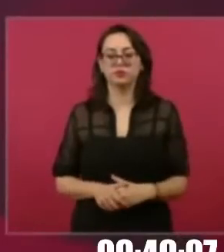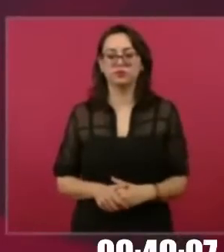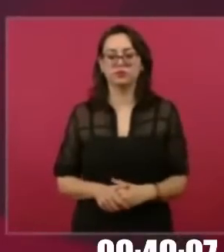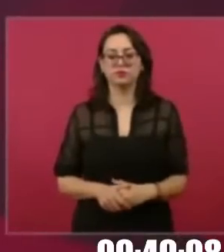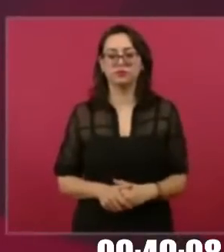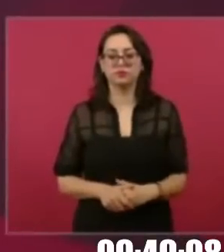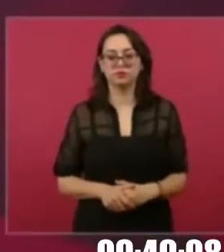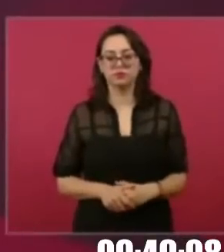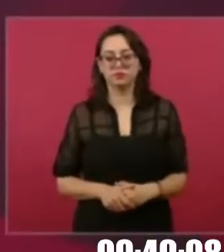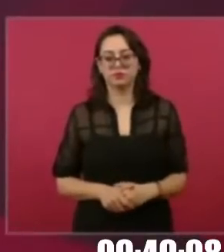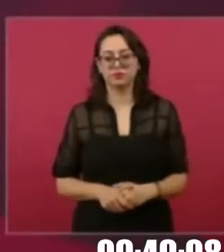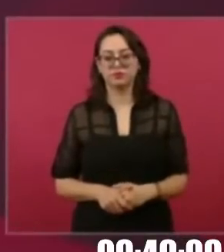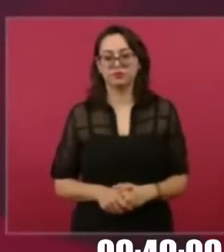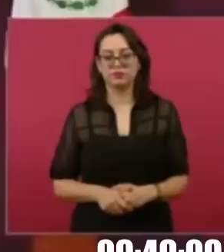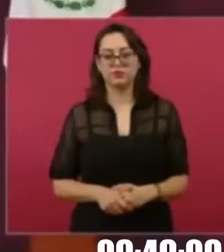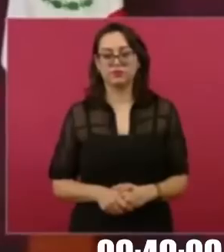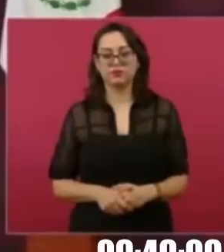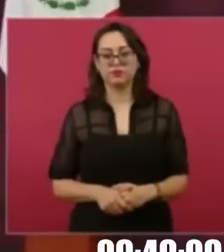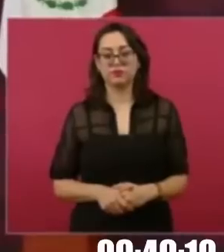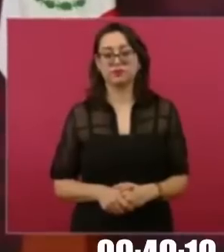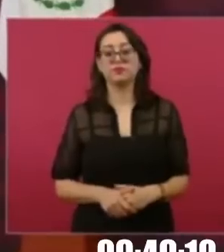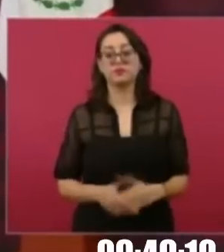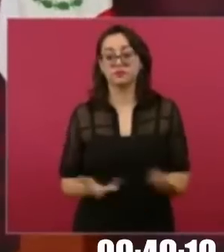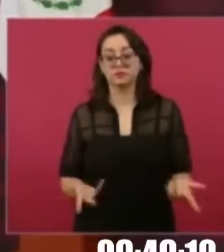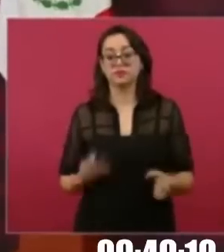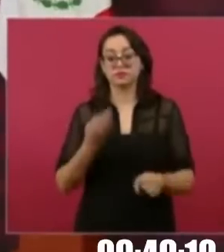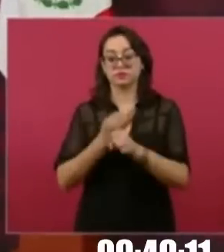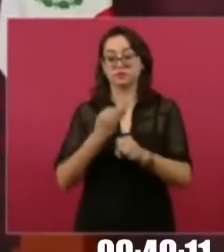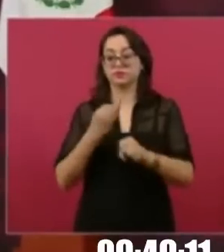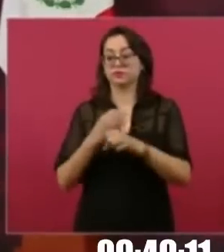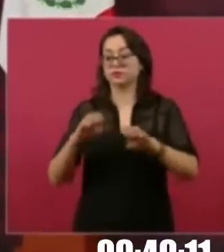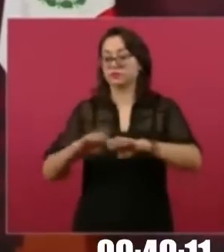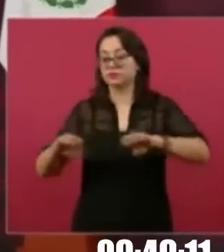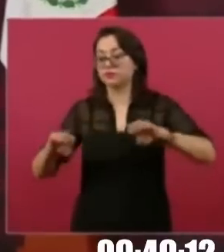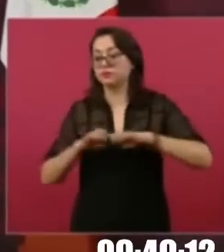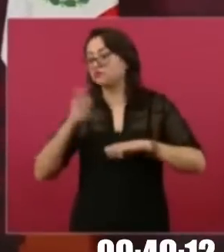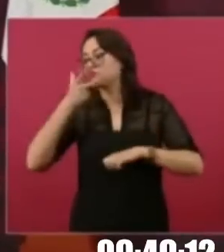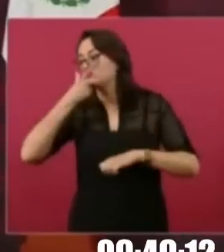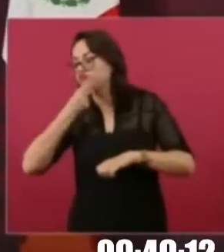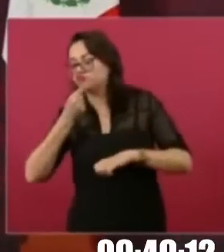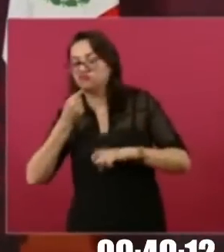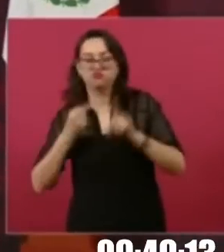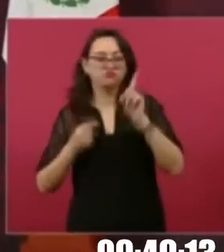ya es igual el número de hombres que de mujeres